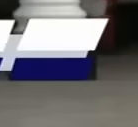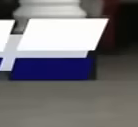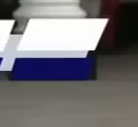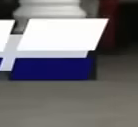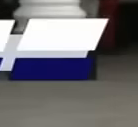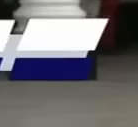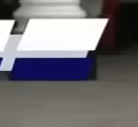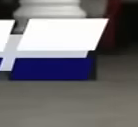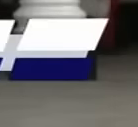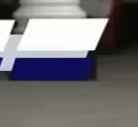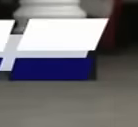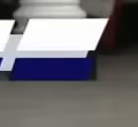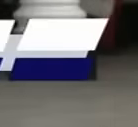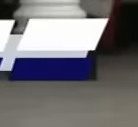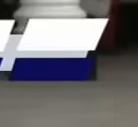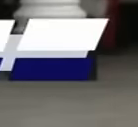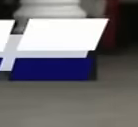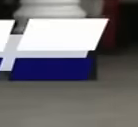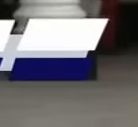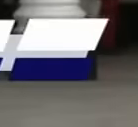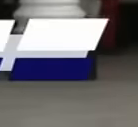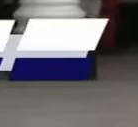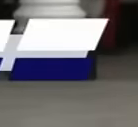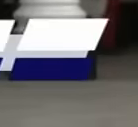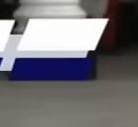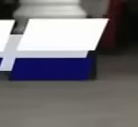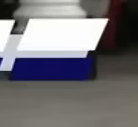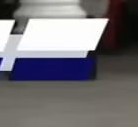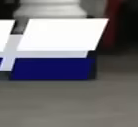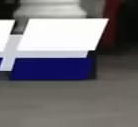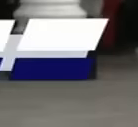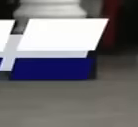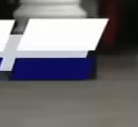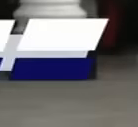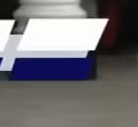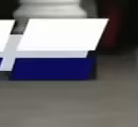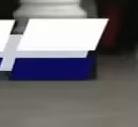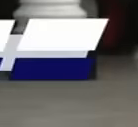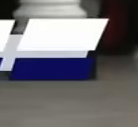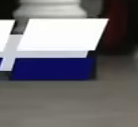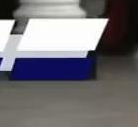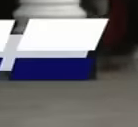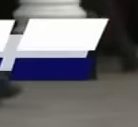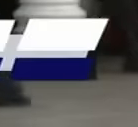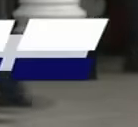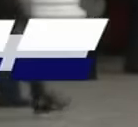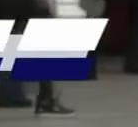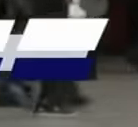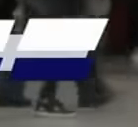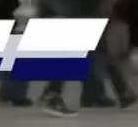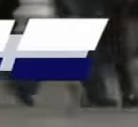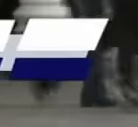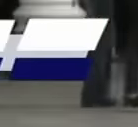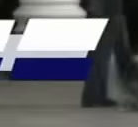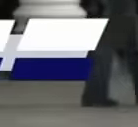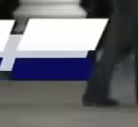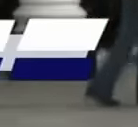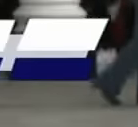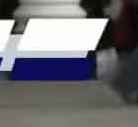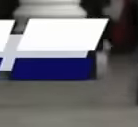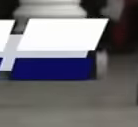y el Reino de Lesoto, el cual quedó aprobado. Así como también quedó aprobada la autorización